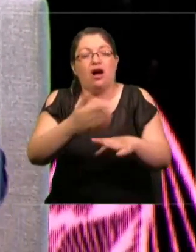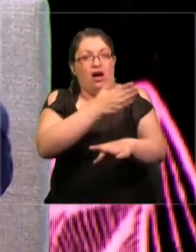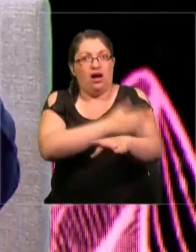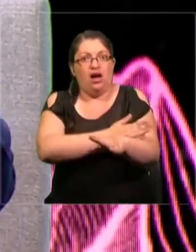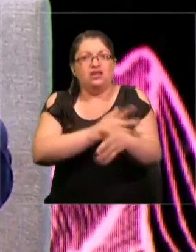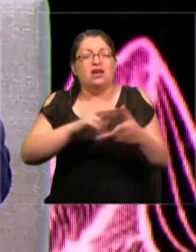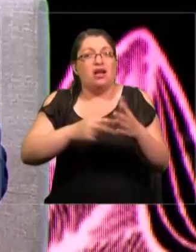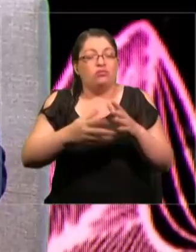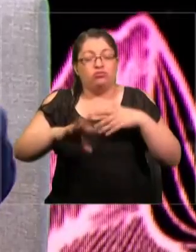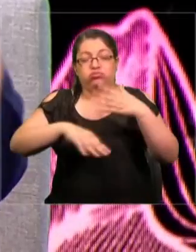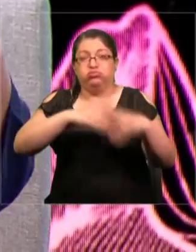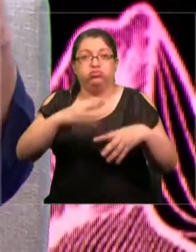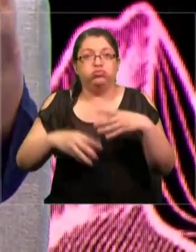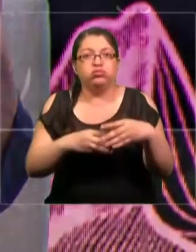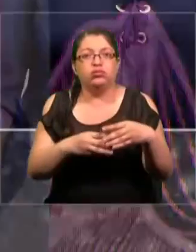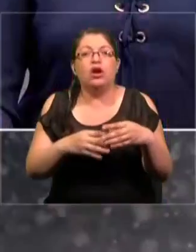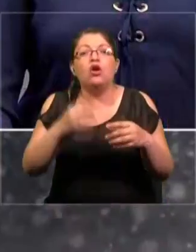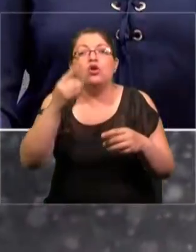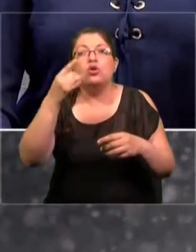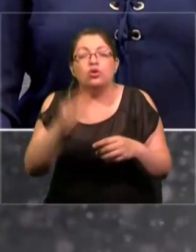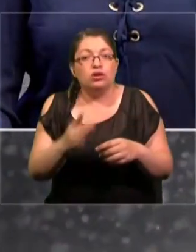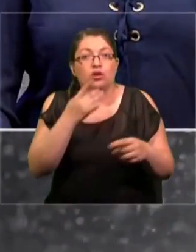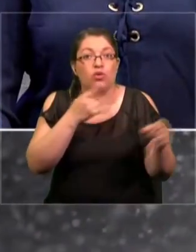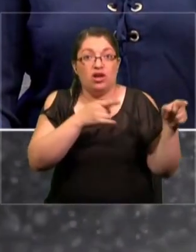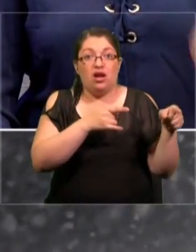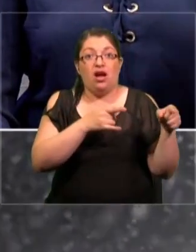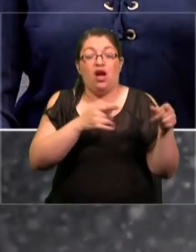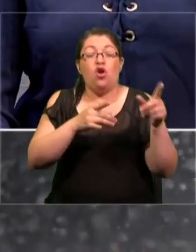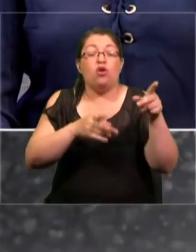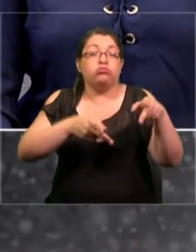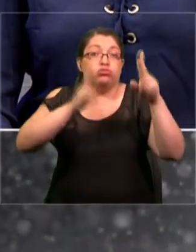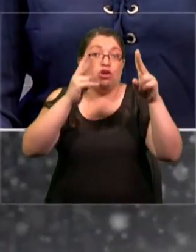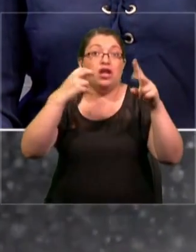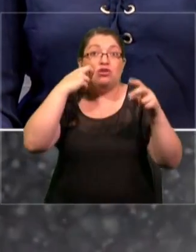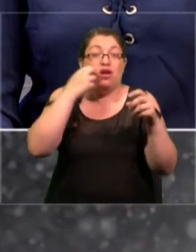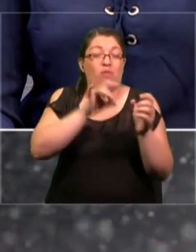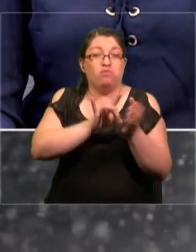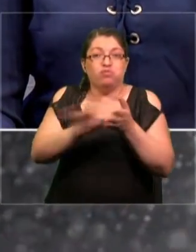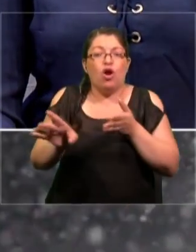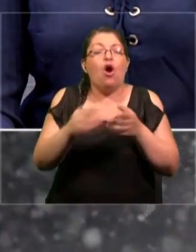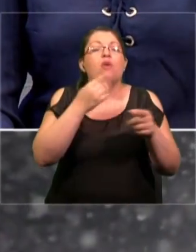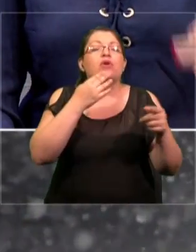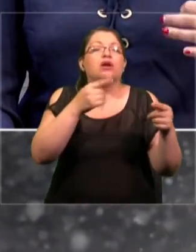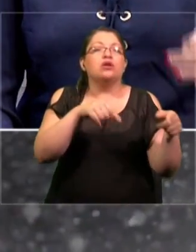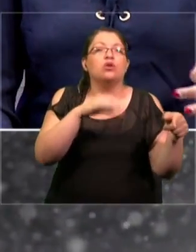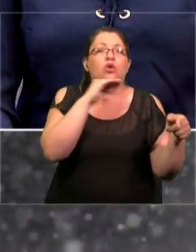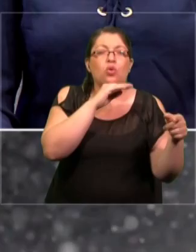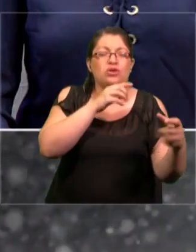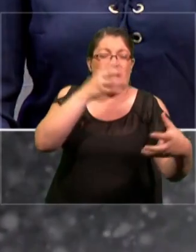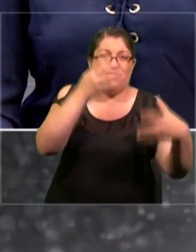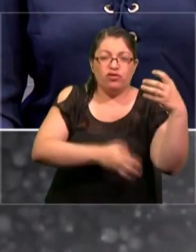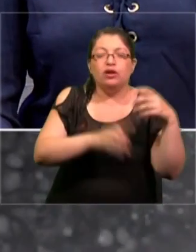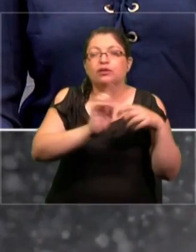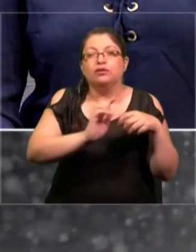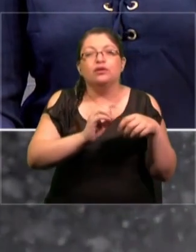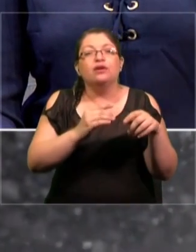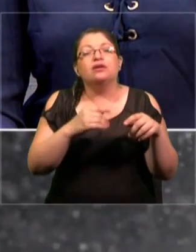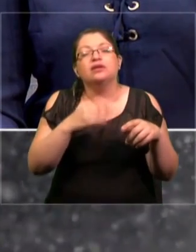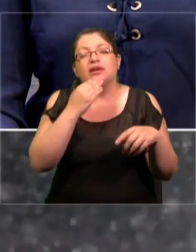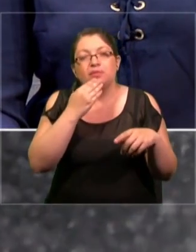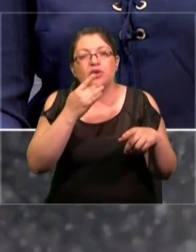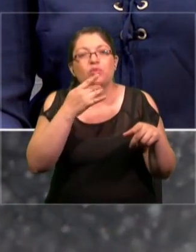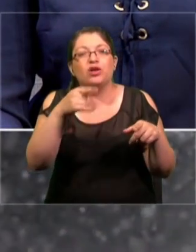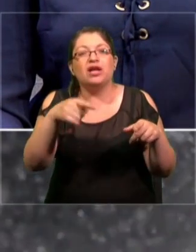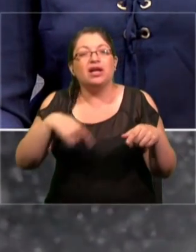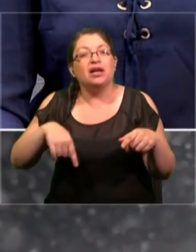Y no solamente por la violación de derechos humanos, el uso de la fuerza, sino principalmente porque la